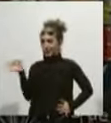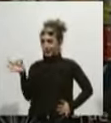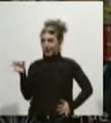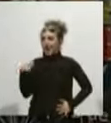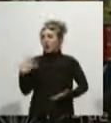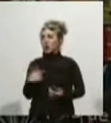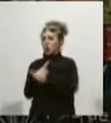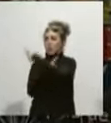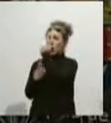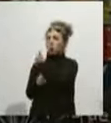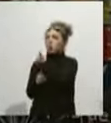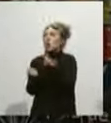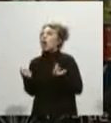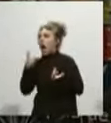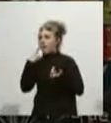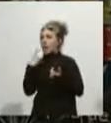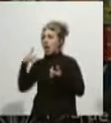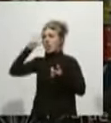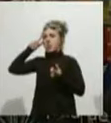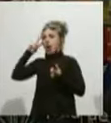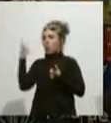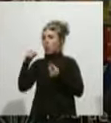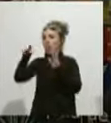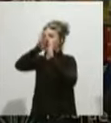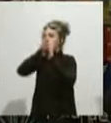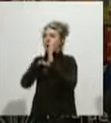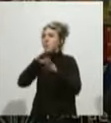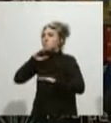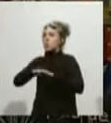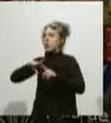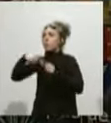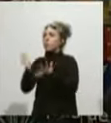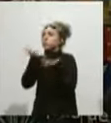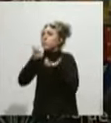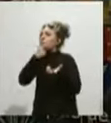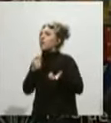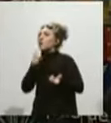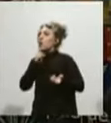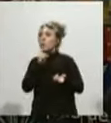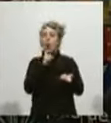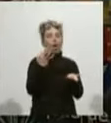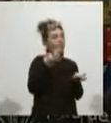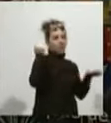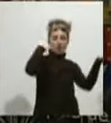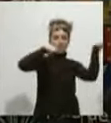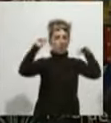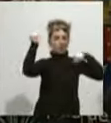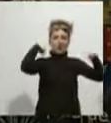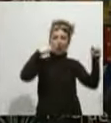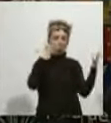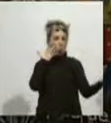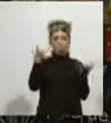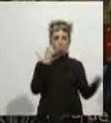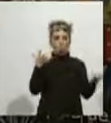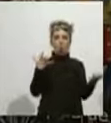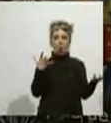preguntaba, ¿qué tiene que tener un drag para ganar aquí en Arrecife? Pues bueno, buena esencia y bastante espectáculo, por supuesto. ¿Tú qué